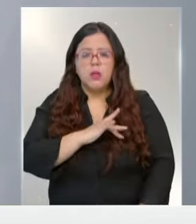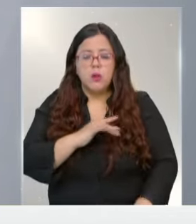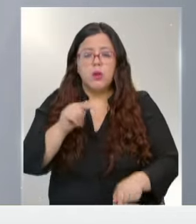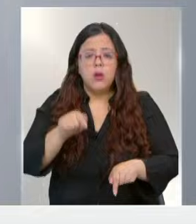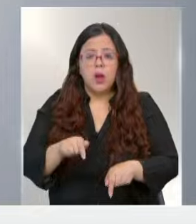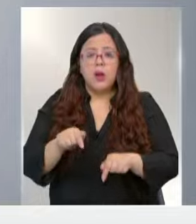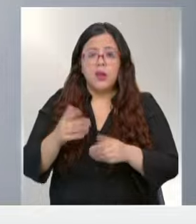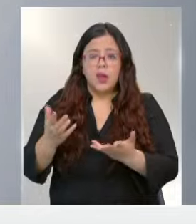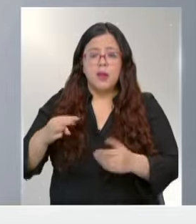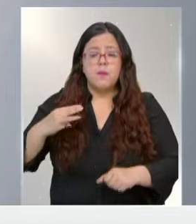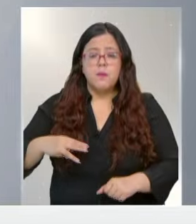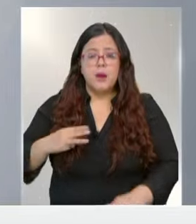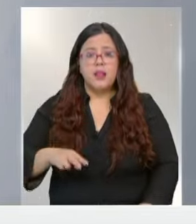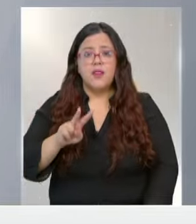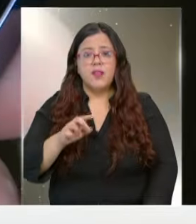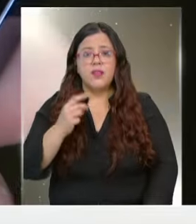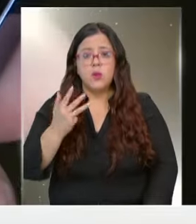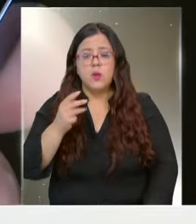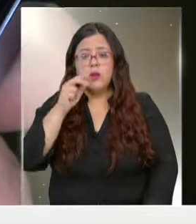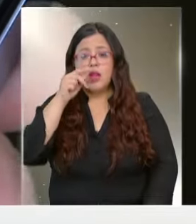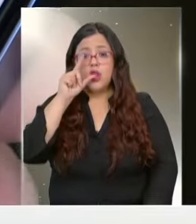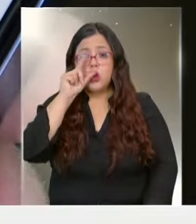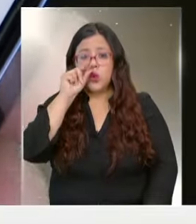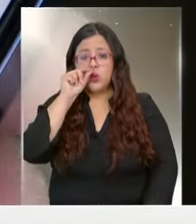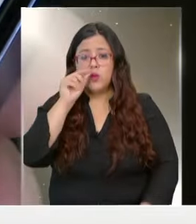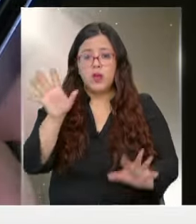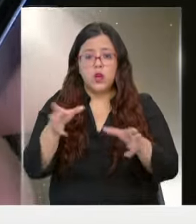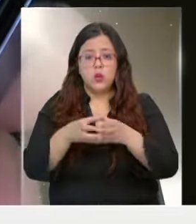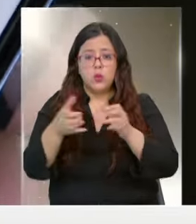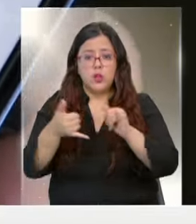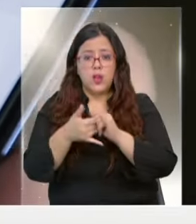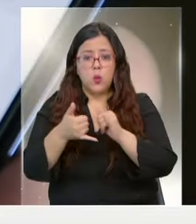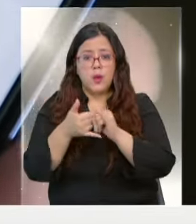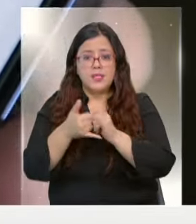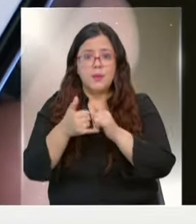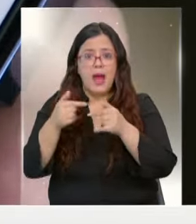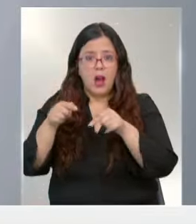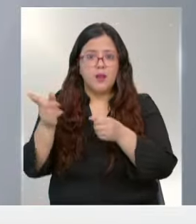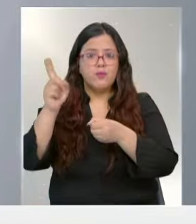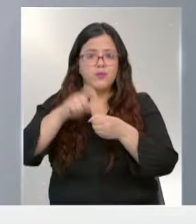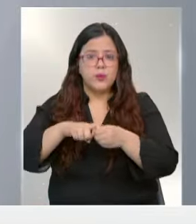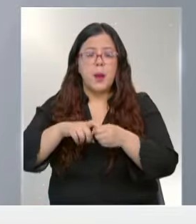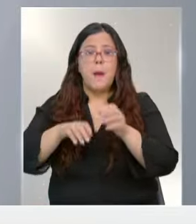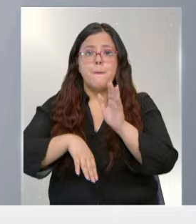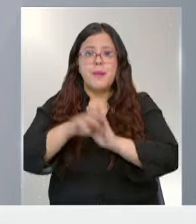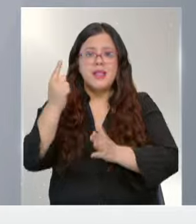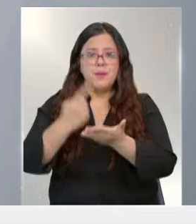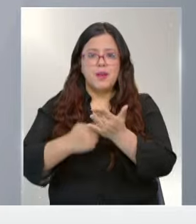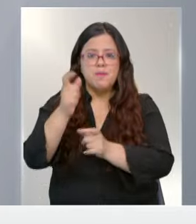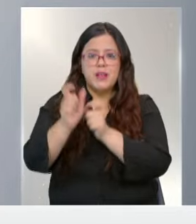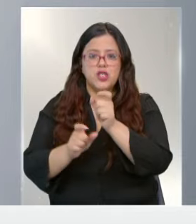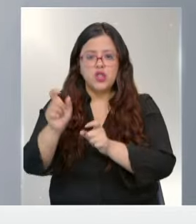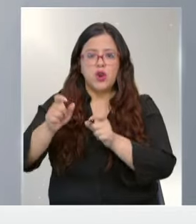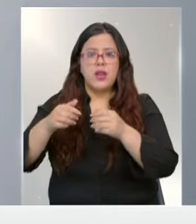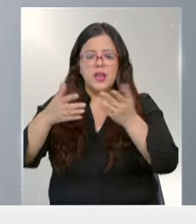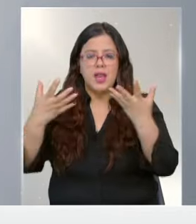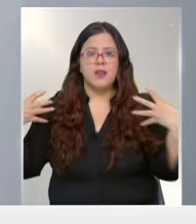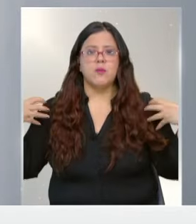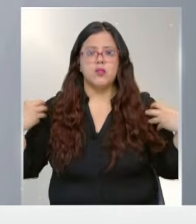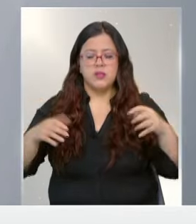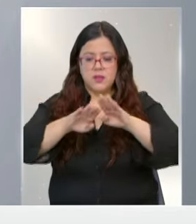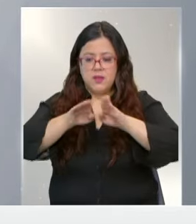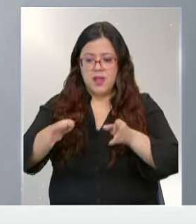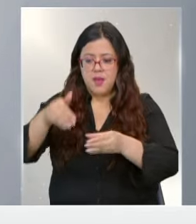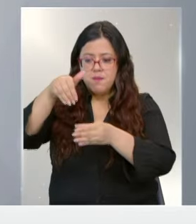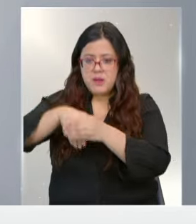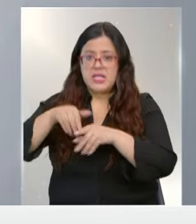en que este martes 29 de octubre el grupo de WhatsApp ya tiene más de 1000 miembros que fueron vocales de mesa y